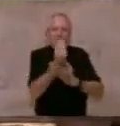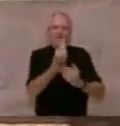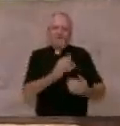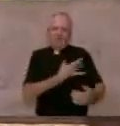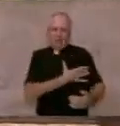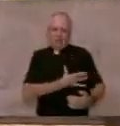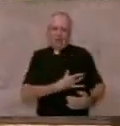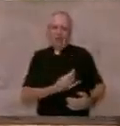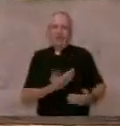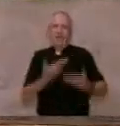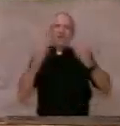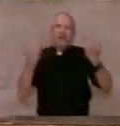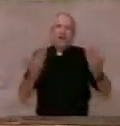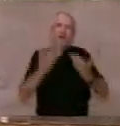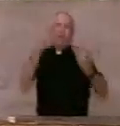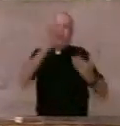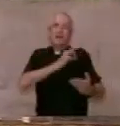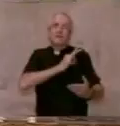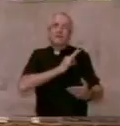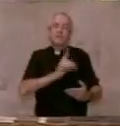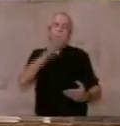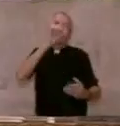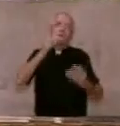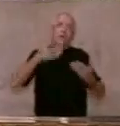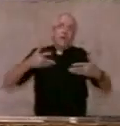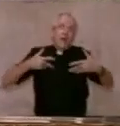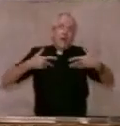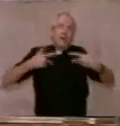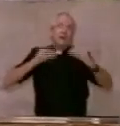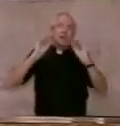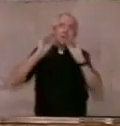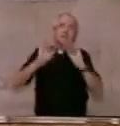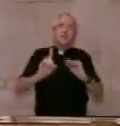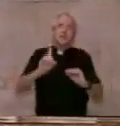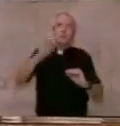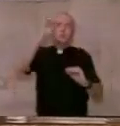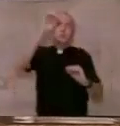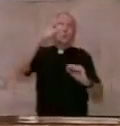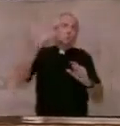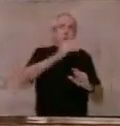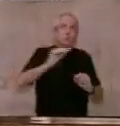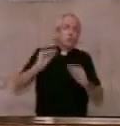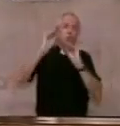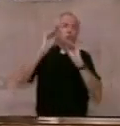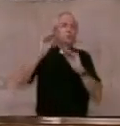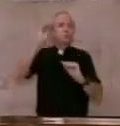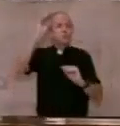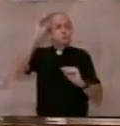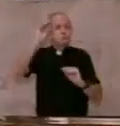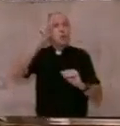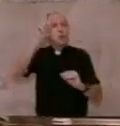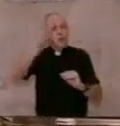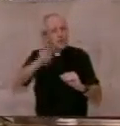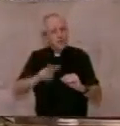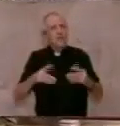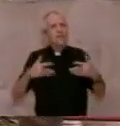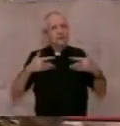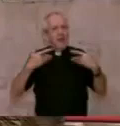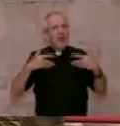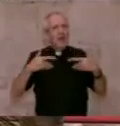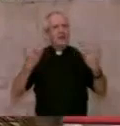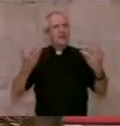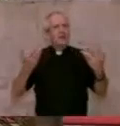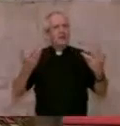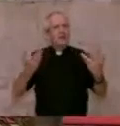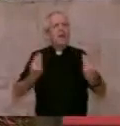Señor porque vive la alegría de ser suyo, todo suyo. La verdadera alegría, en palabras de San Francisco de